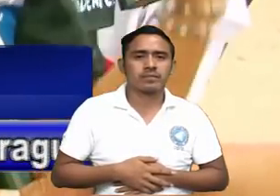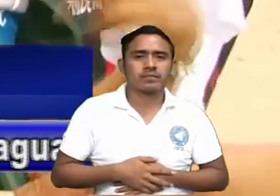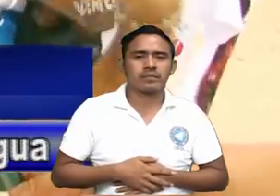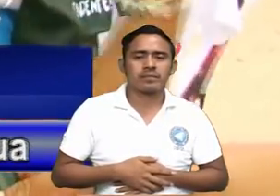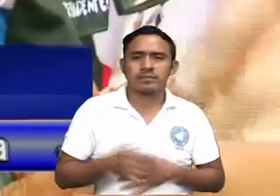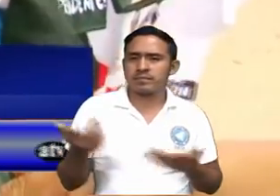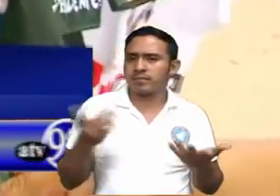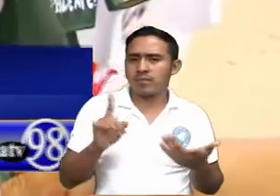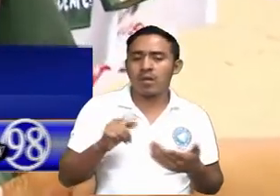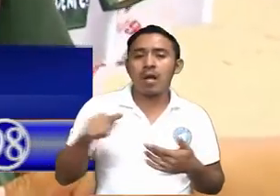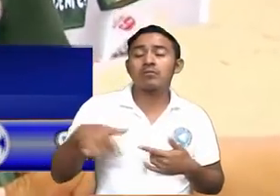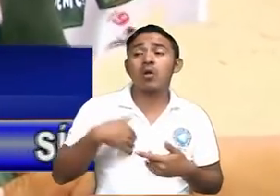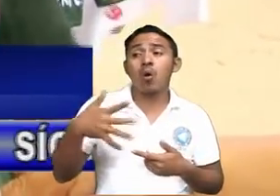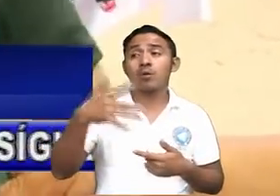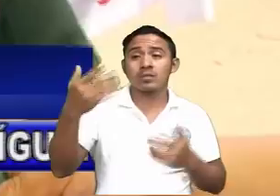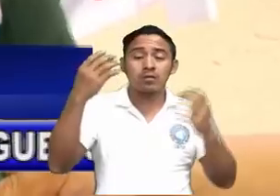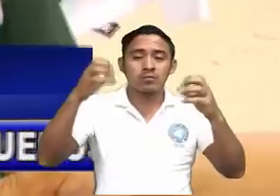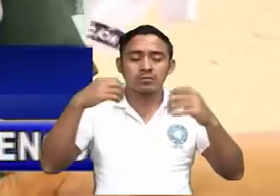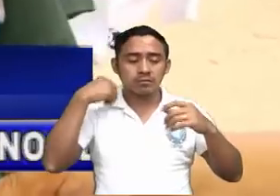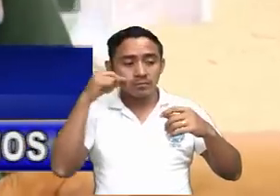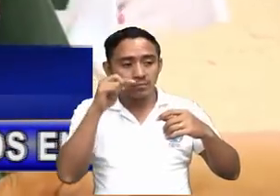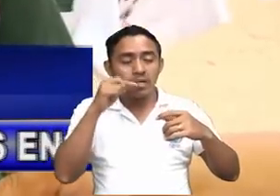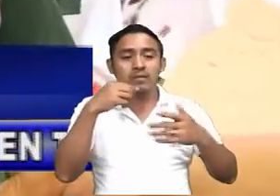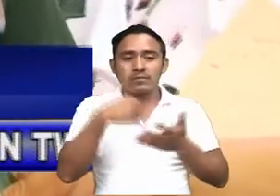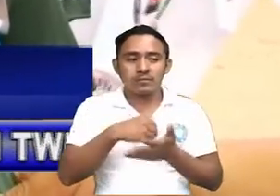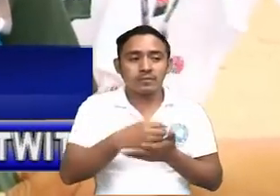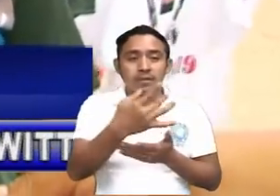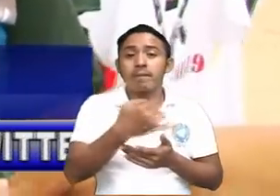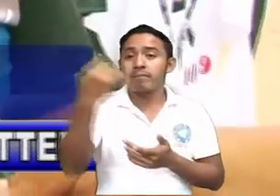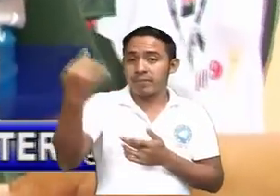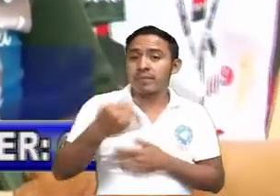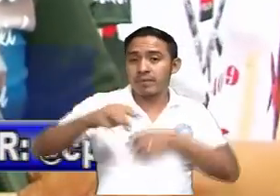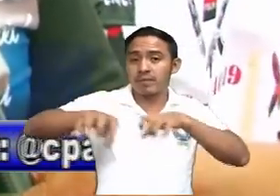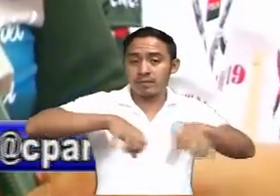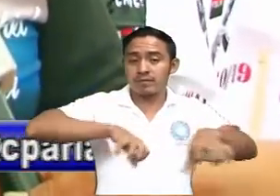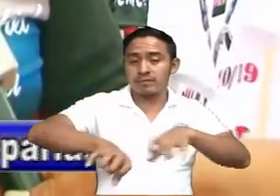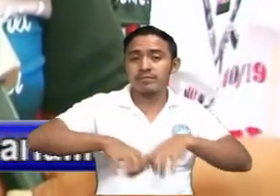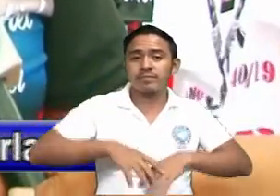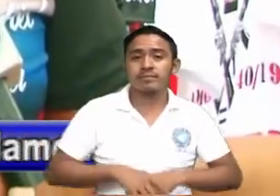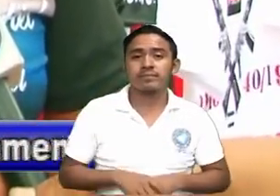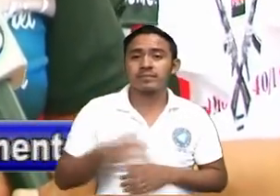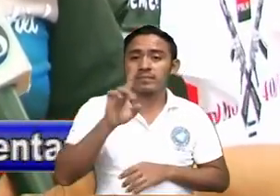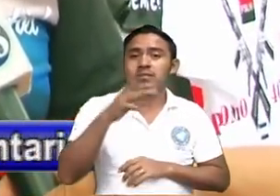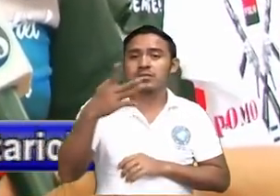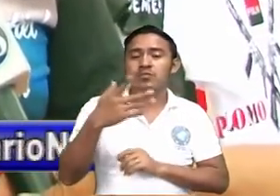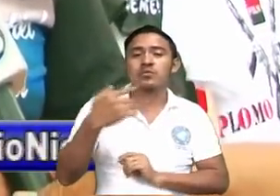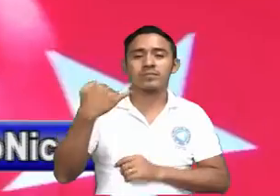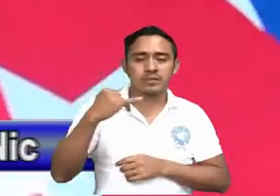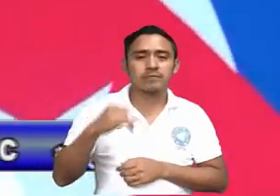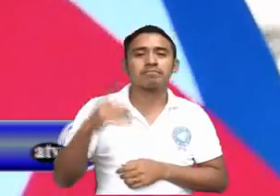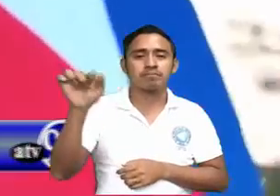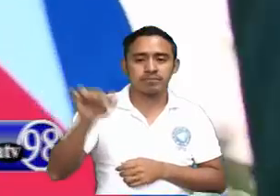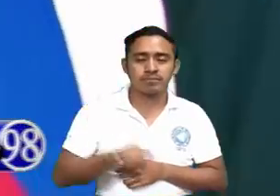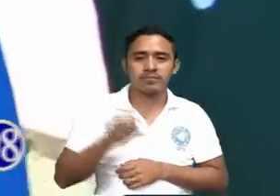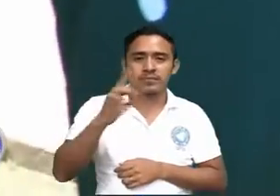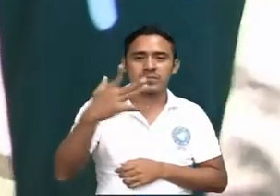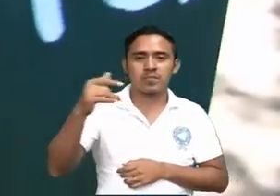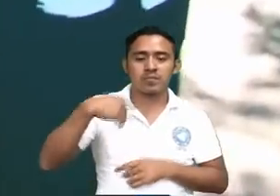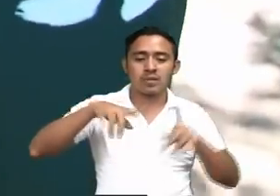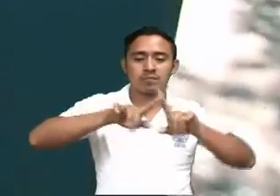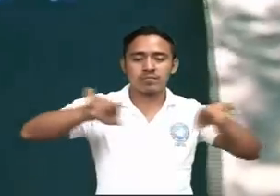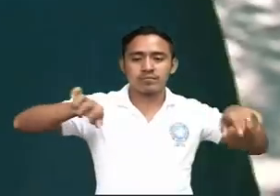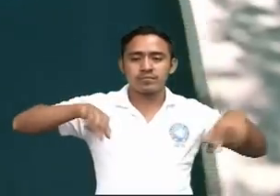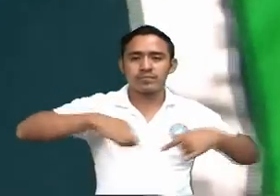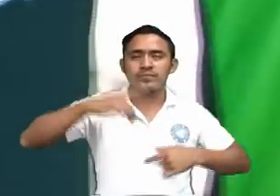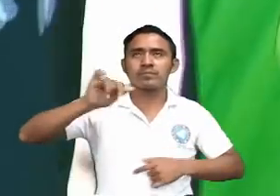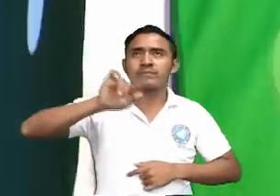No, ahorita ando en otras diligencias, pero sí, para eso la queremos, para venir a esas actividades. ¿El 19? El 19, sí, en la plaza. Fíjate que me